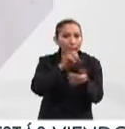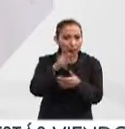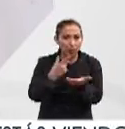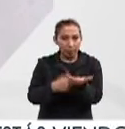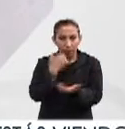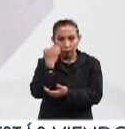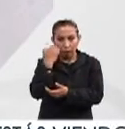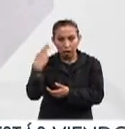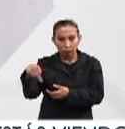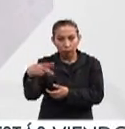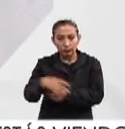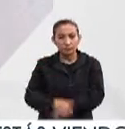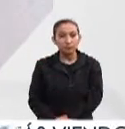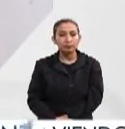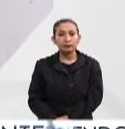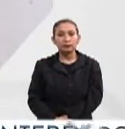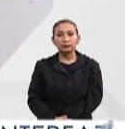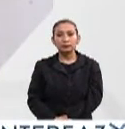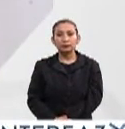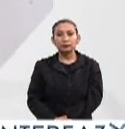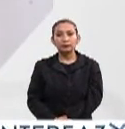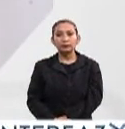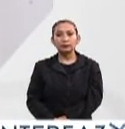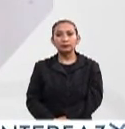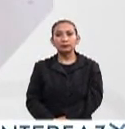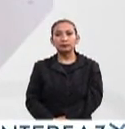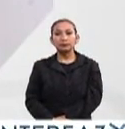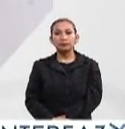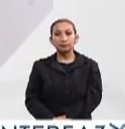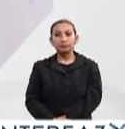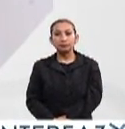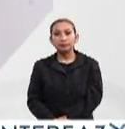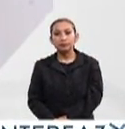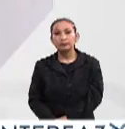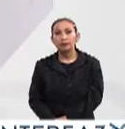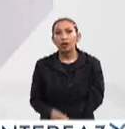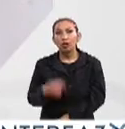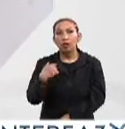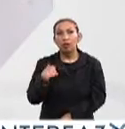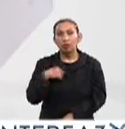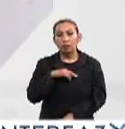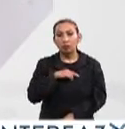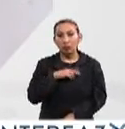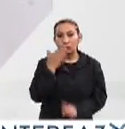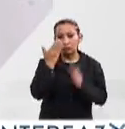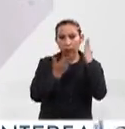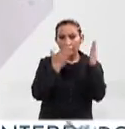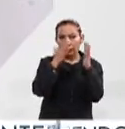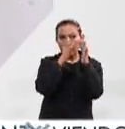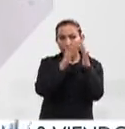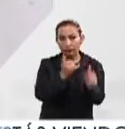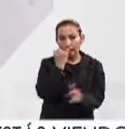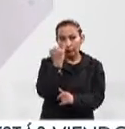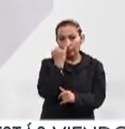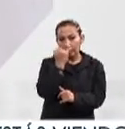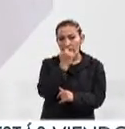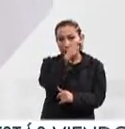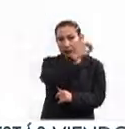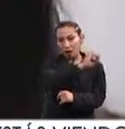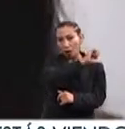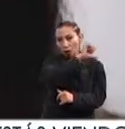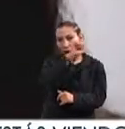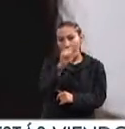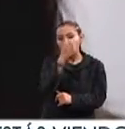mismo ahí en la Universidad Tecnológica de Querétaro? Sí, estuvimos estudiando francés desde nivel